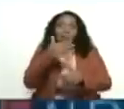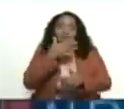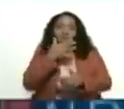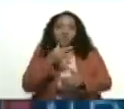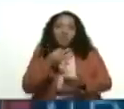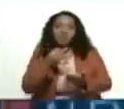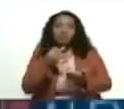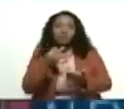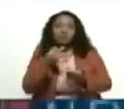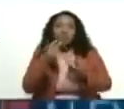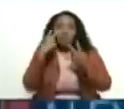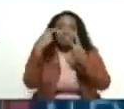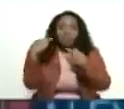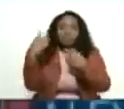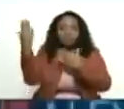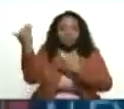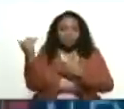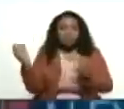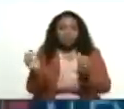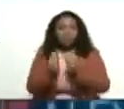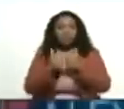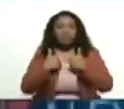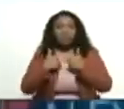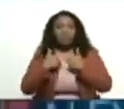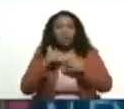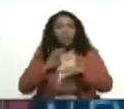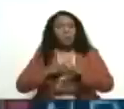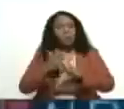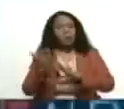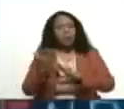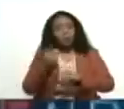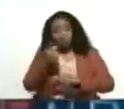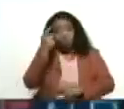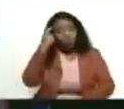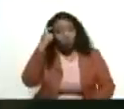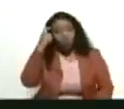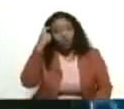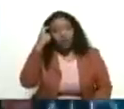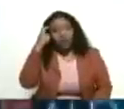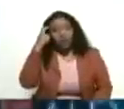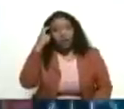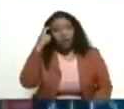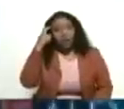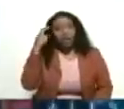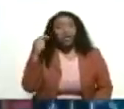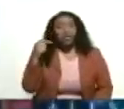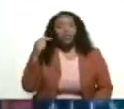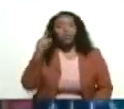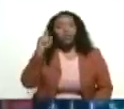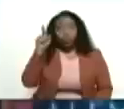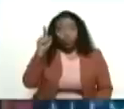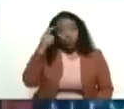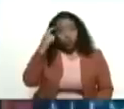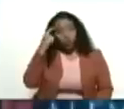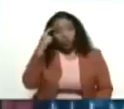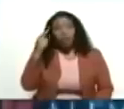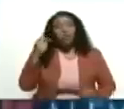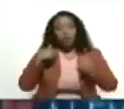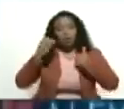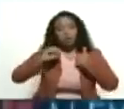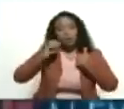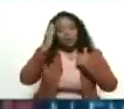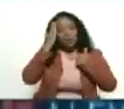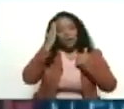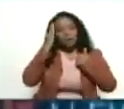sufras, ven conmigo, porque aunque no lo sepas, eso yo sí lo sé. Yo sé hacia